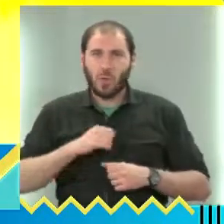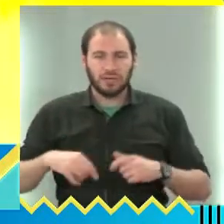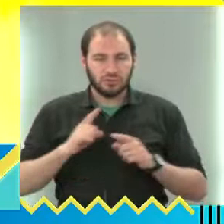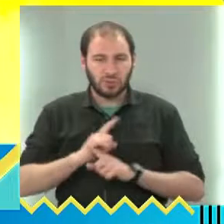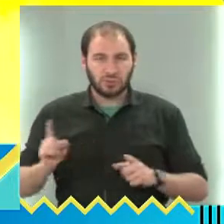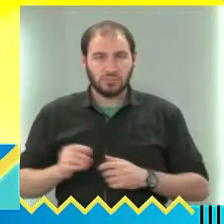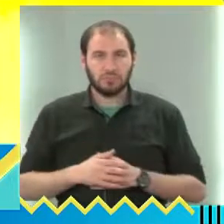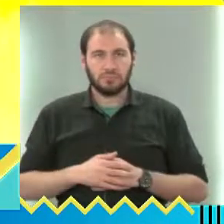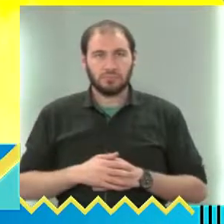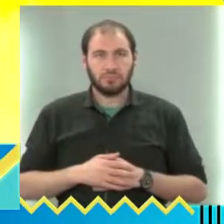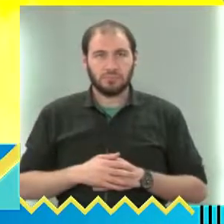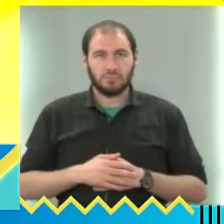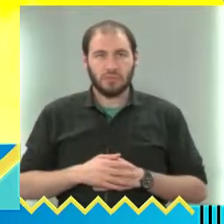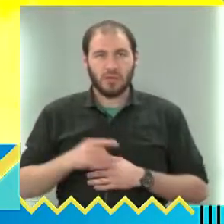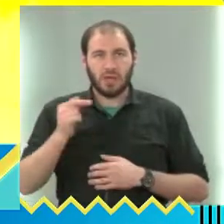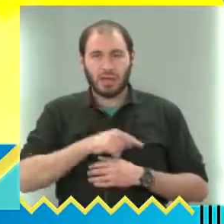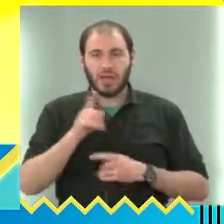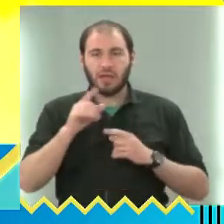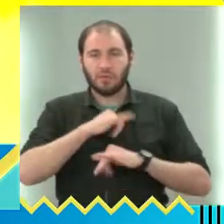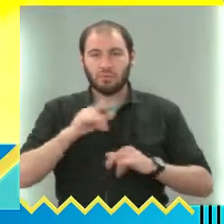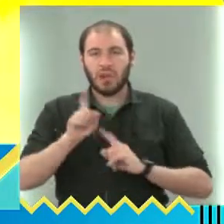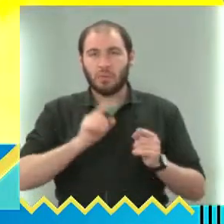operar, entonces omitían cierta